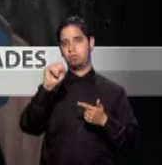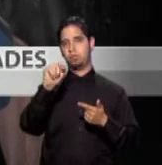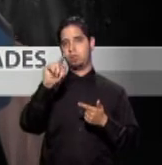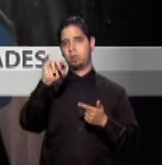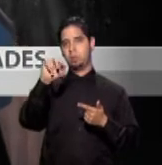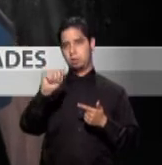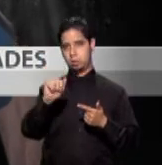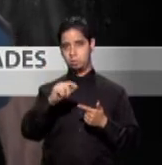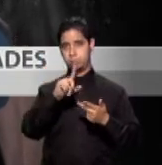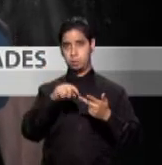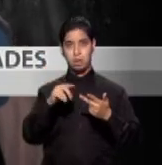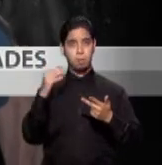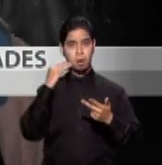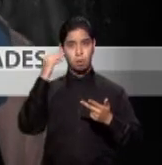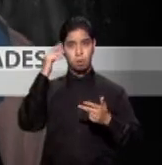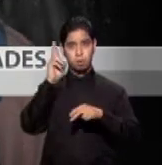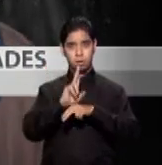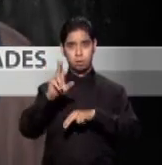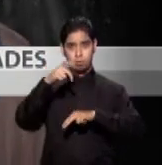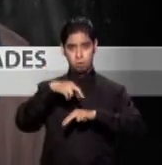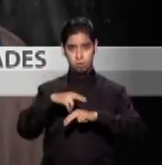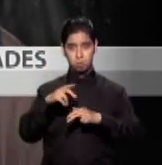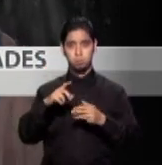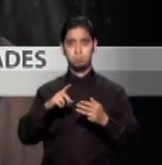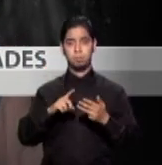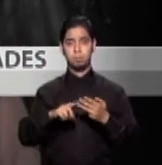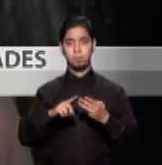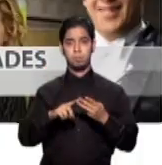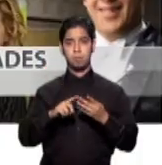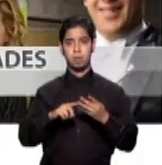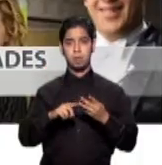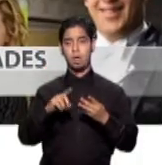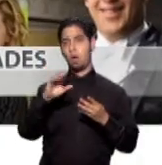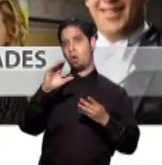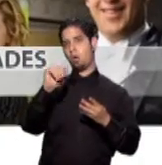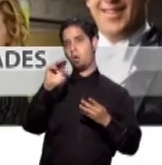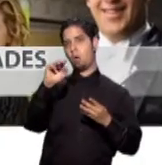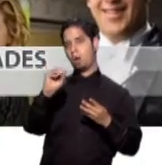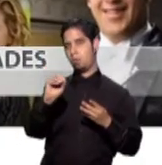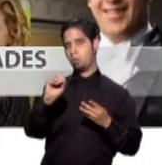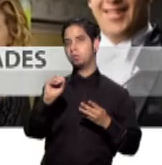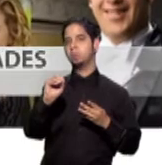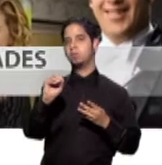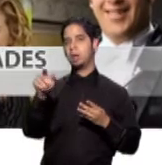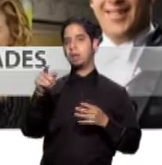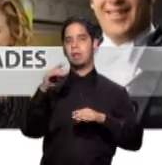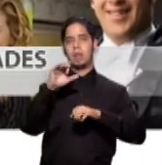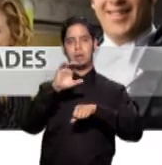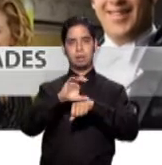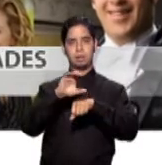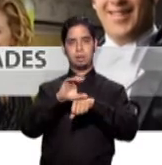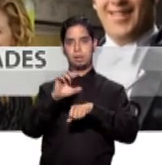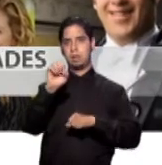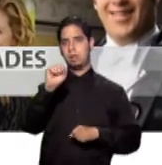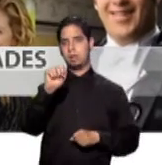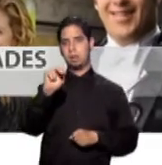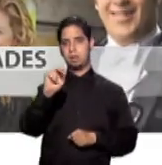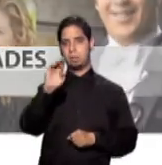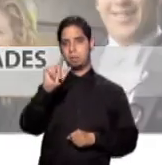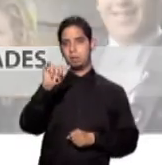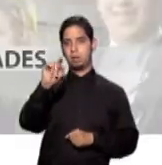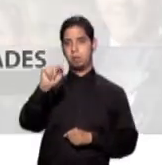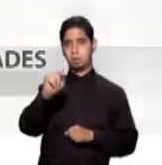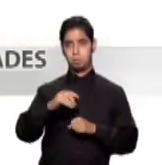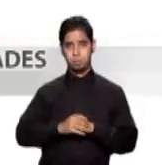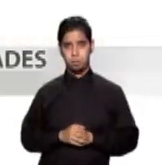la Universidad de Puerto Rico, en Coamo, en la iglesia San Blas y Yesca, que les digo, eso va a ser